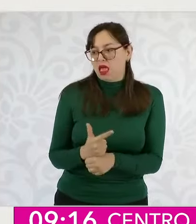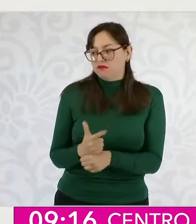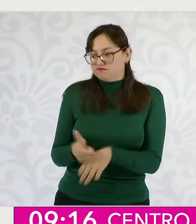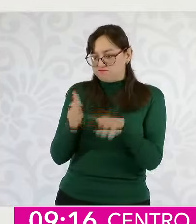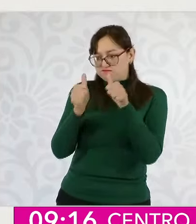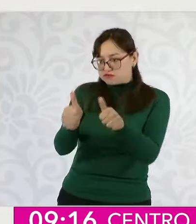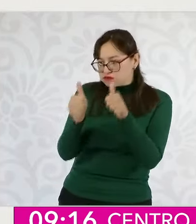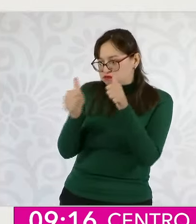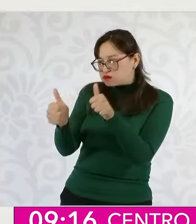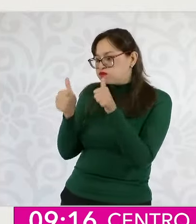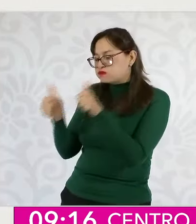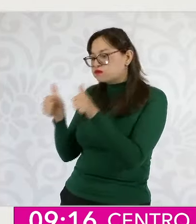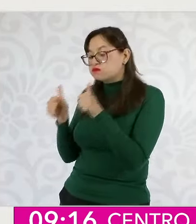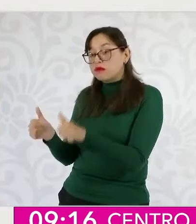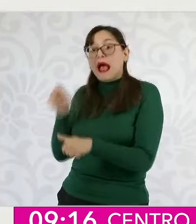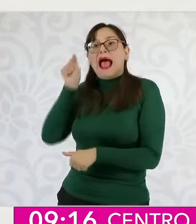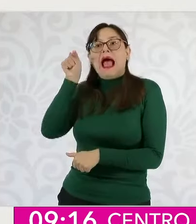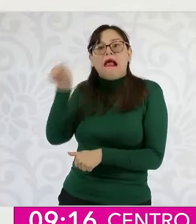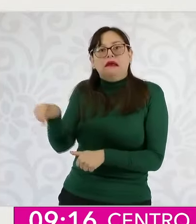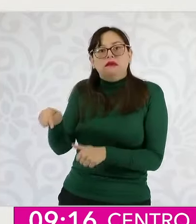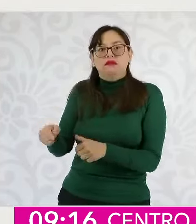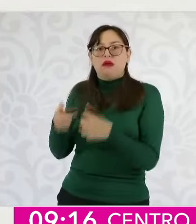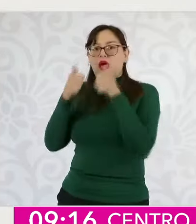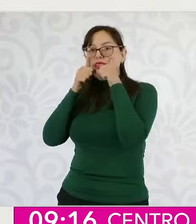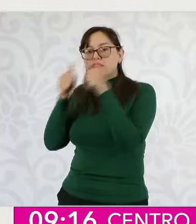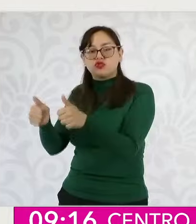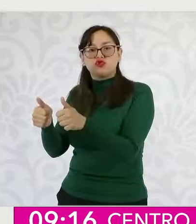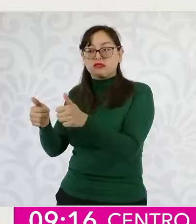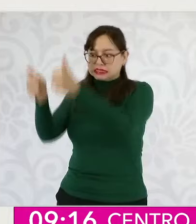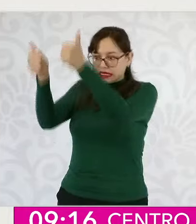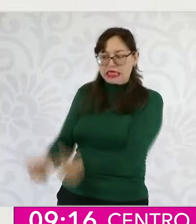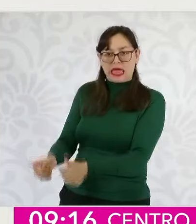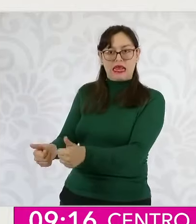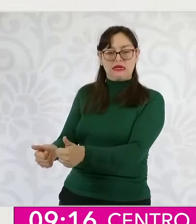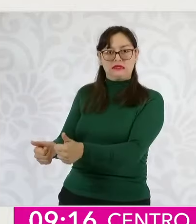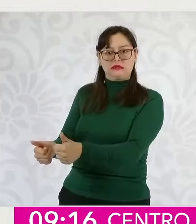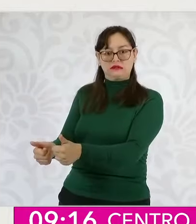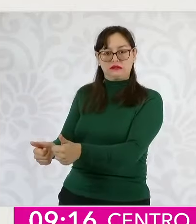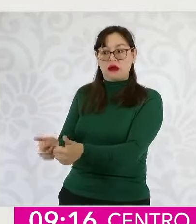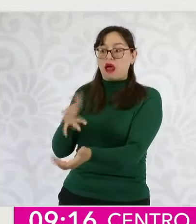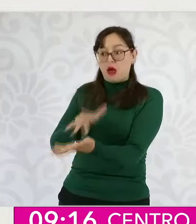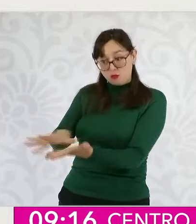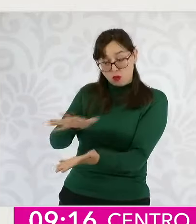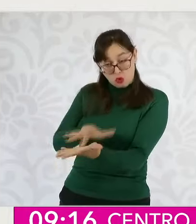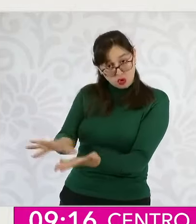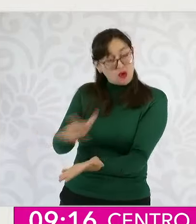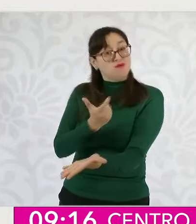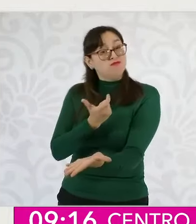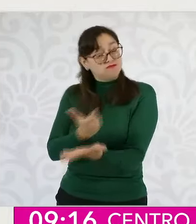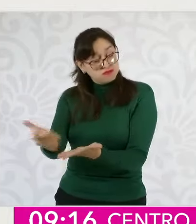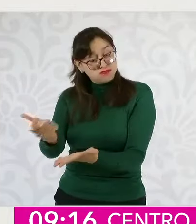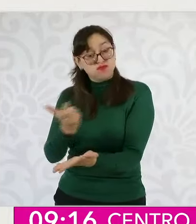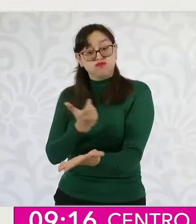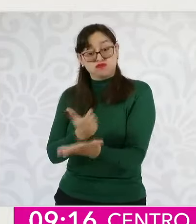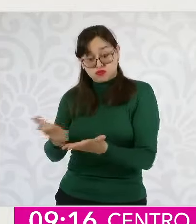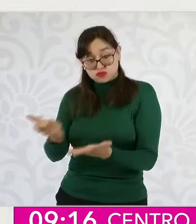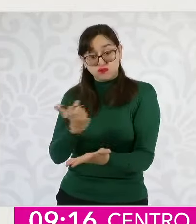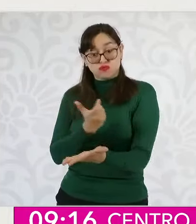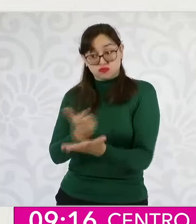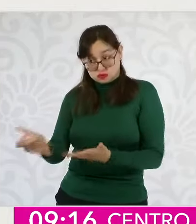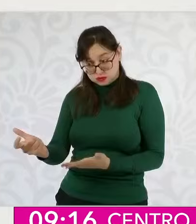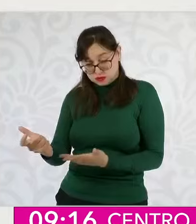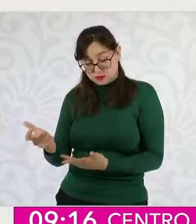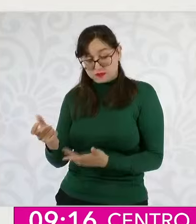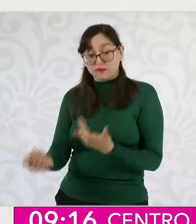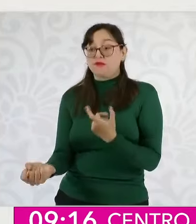para evitar que migren. No se olviden también que incluso se apoya económicamente en caso de que sean